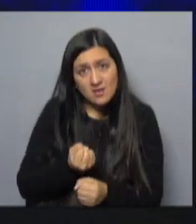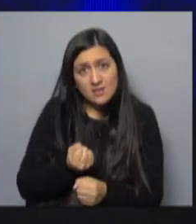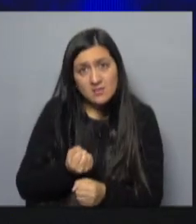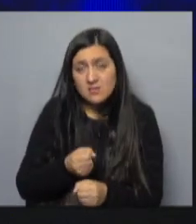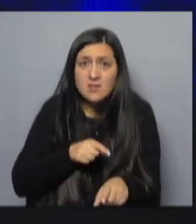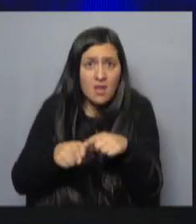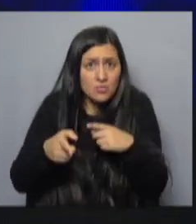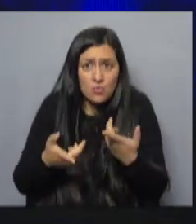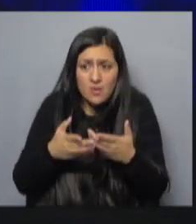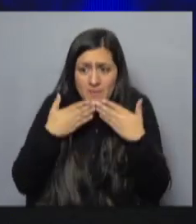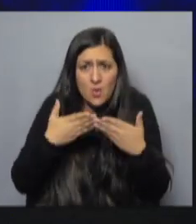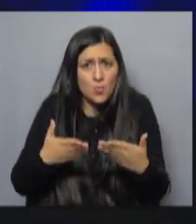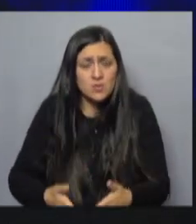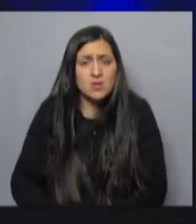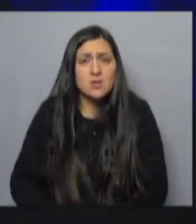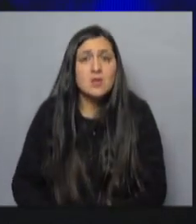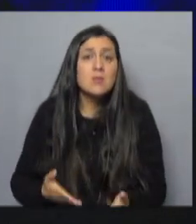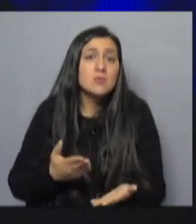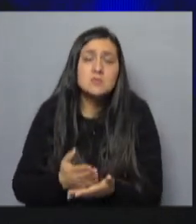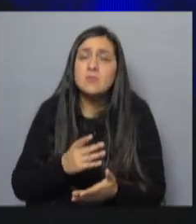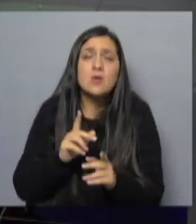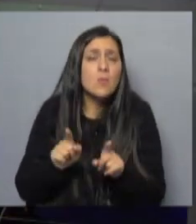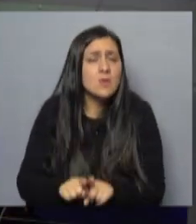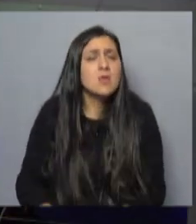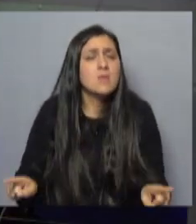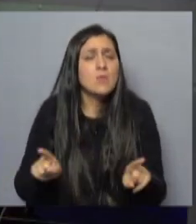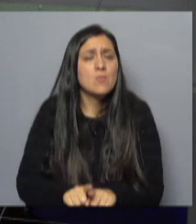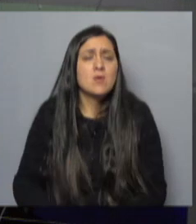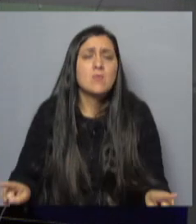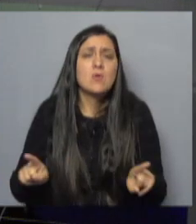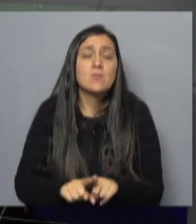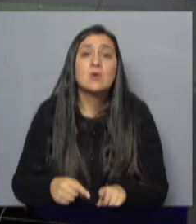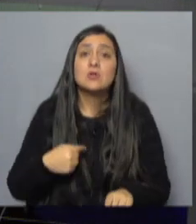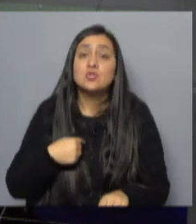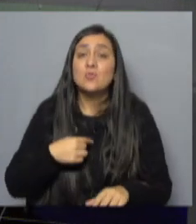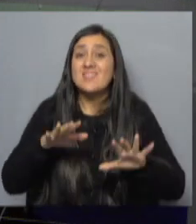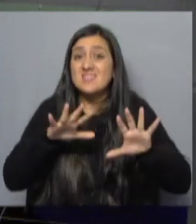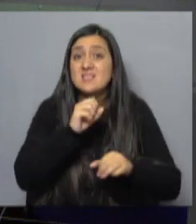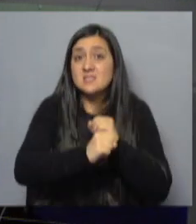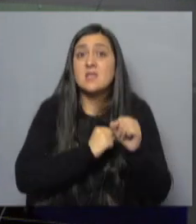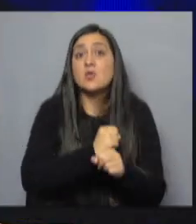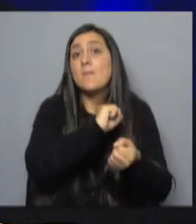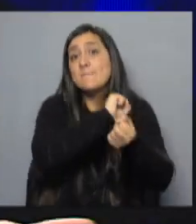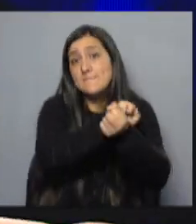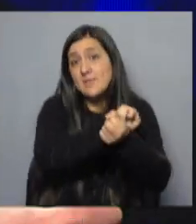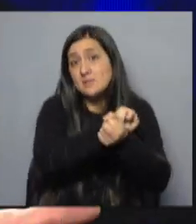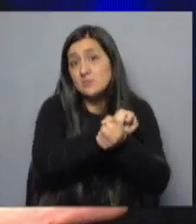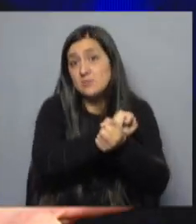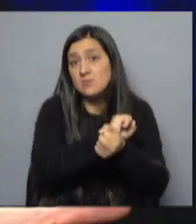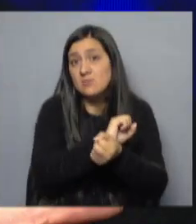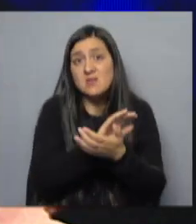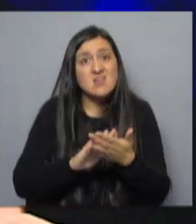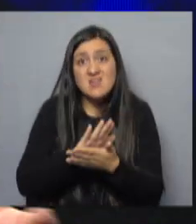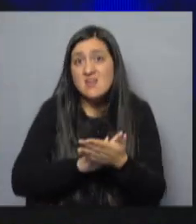la verdad que sigue siendo lo mismo, pasan los años y sigue siendo lo mismo. Yo transité 10 años privado de libertad y nadie me enseñó a